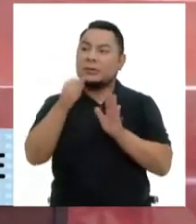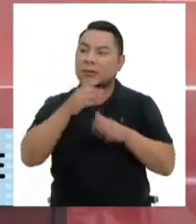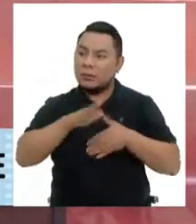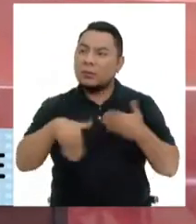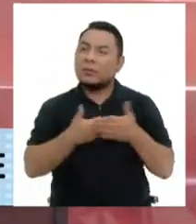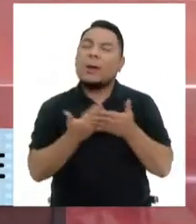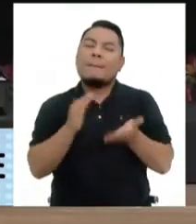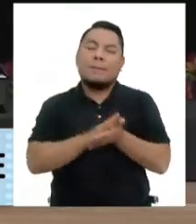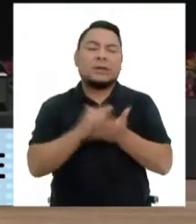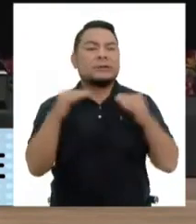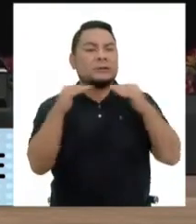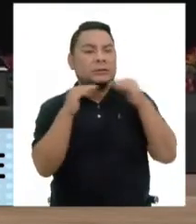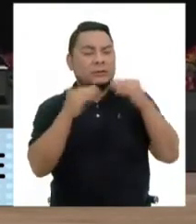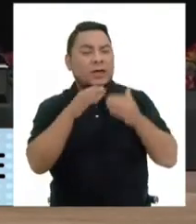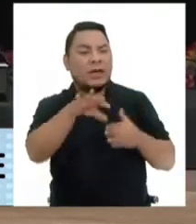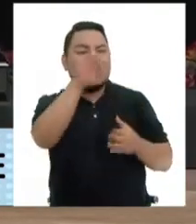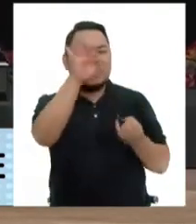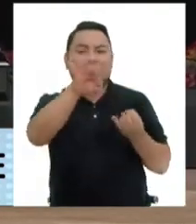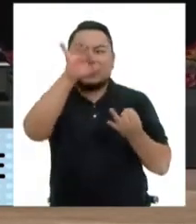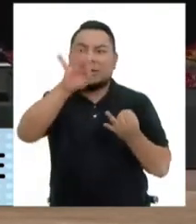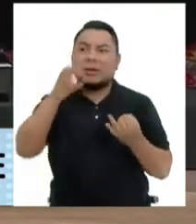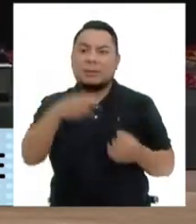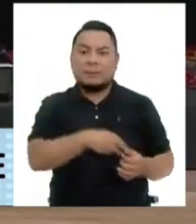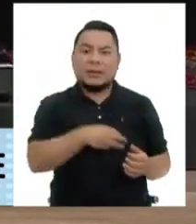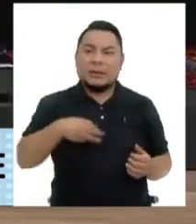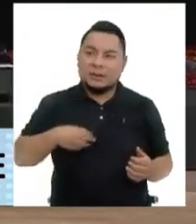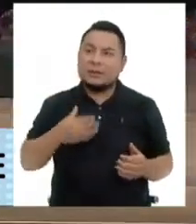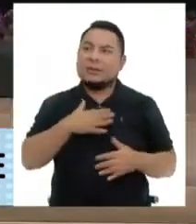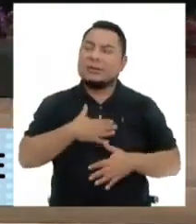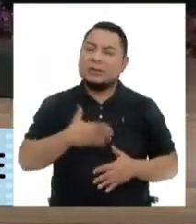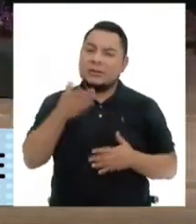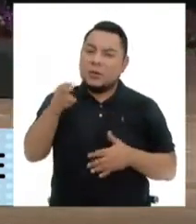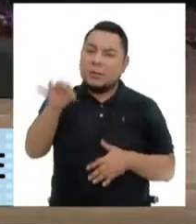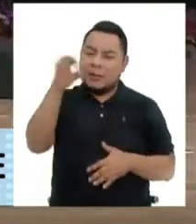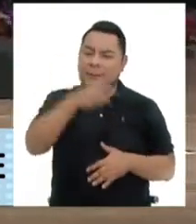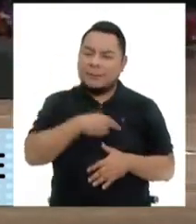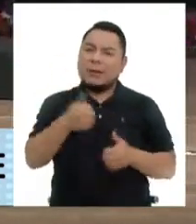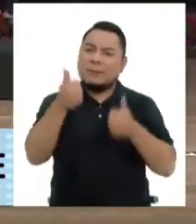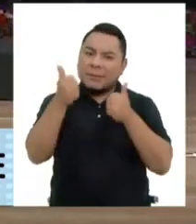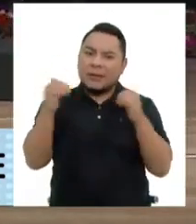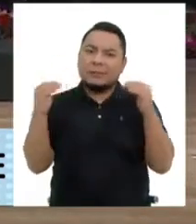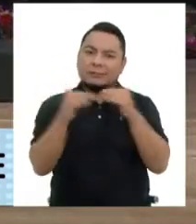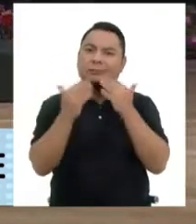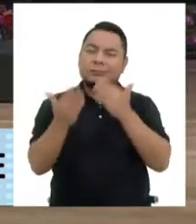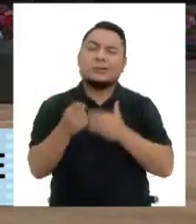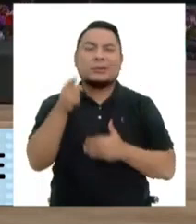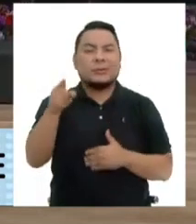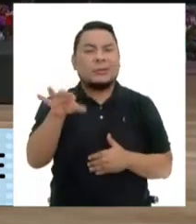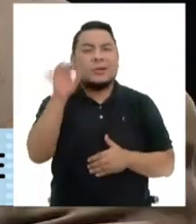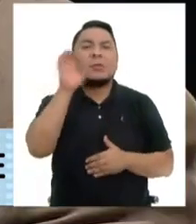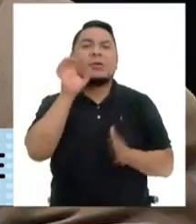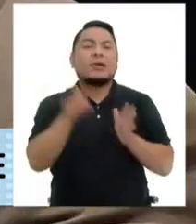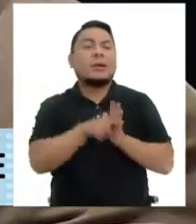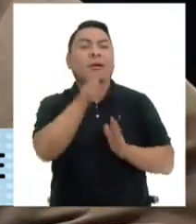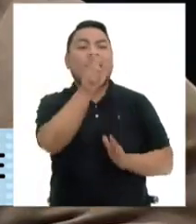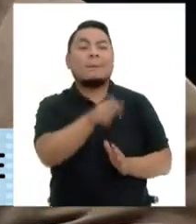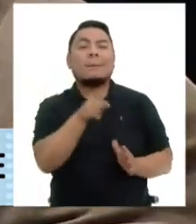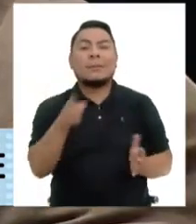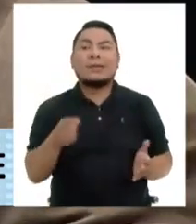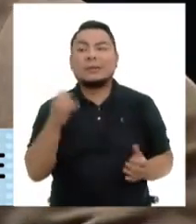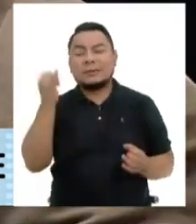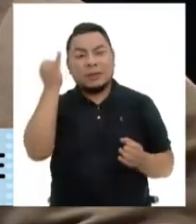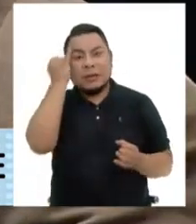más democrático en la elección de los ministros, ¿no? De sus ministros. Señaló que el mandatario debería incluir, por ejemplo, a personas con